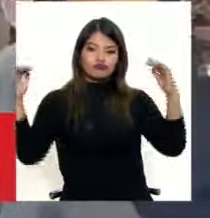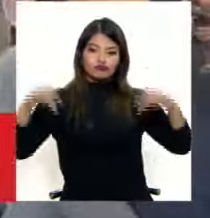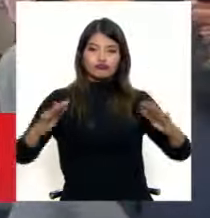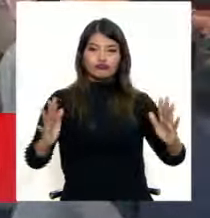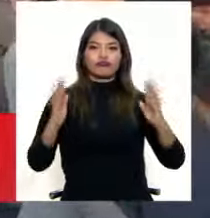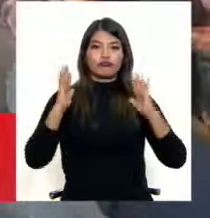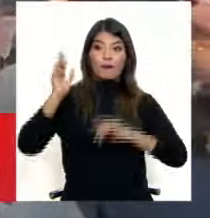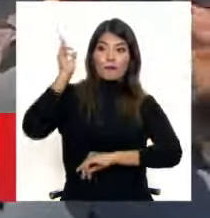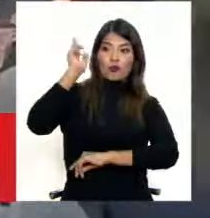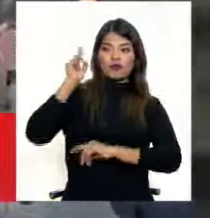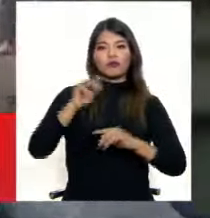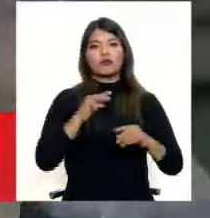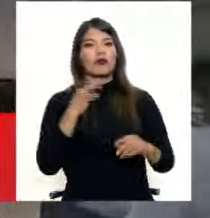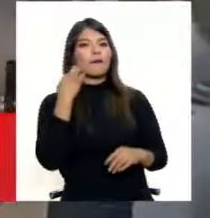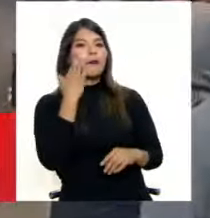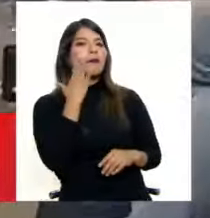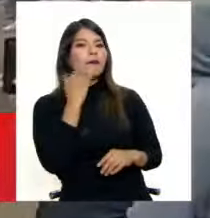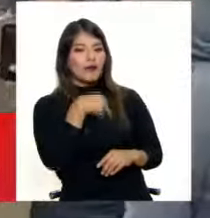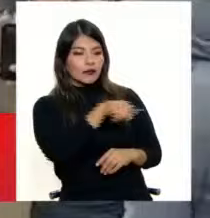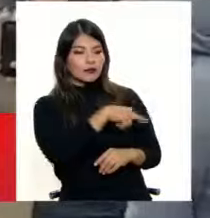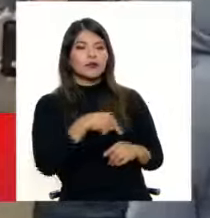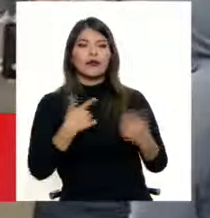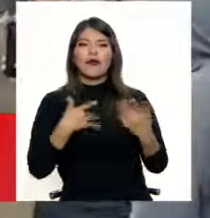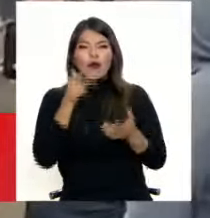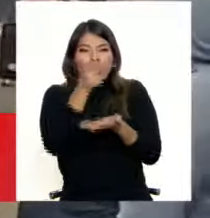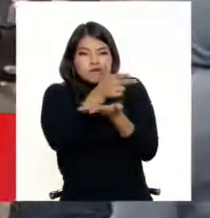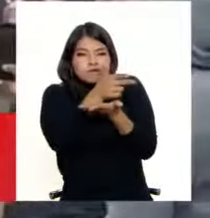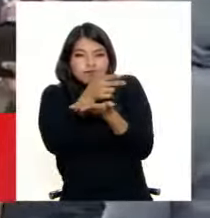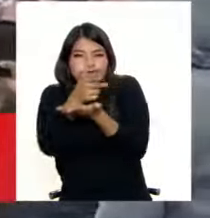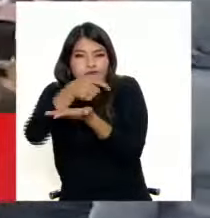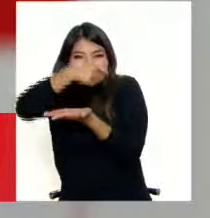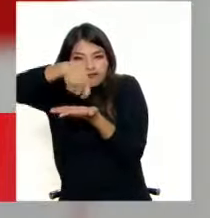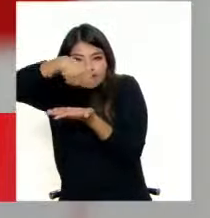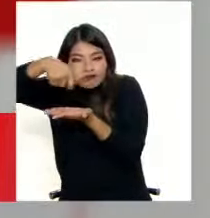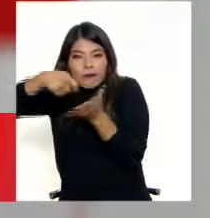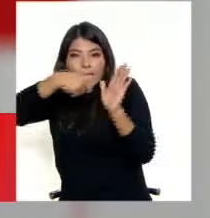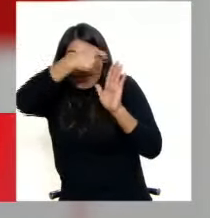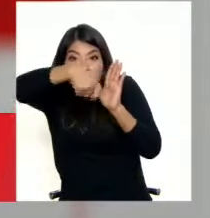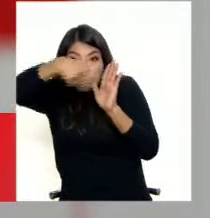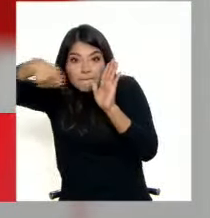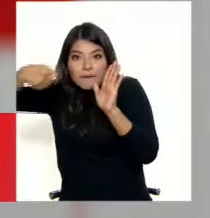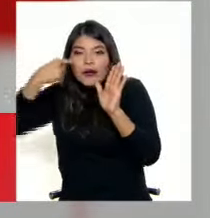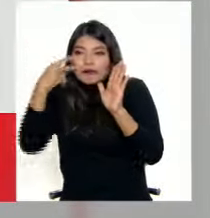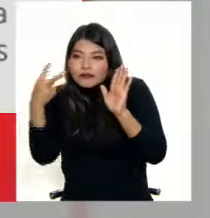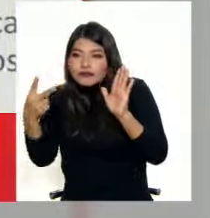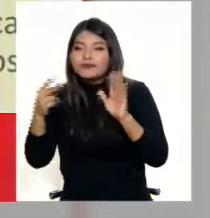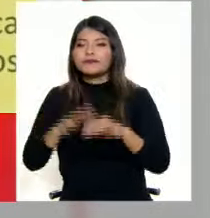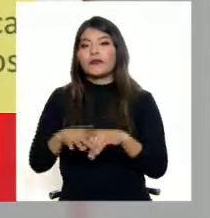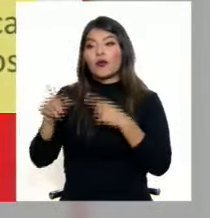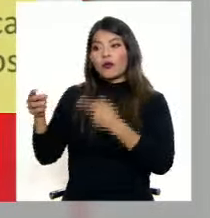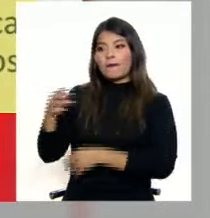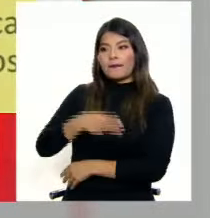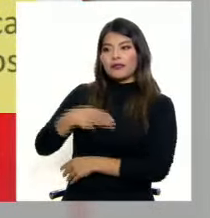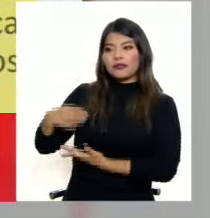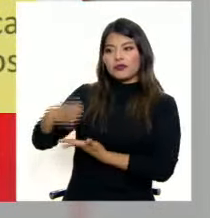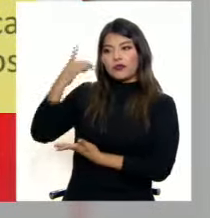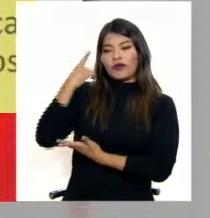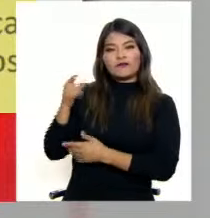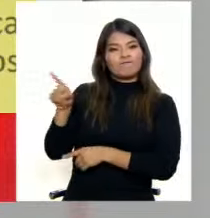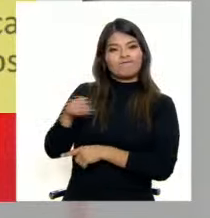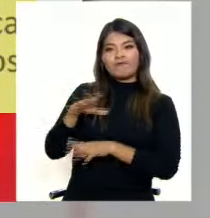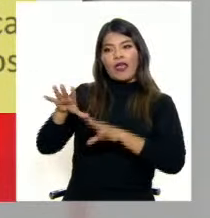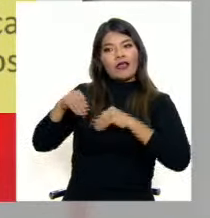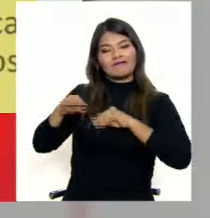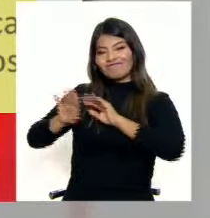profesores y padres de familia quienes grabaron el desfile el Ministerio de Educación rechazó este tipo de